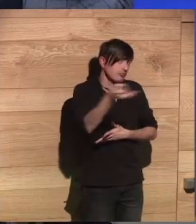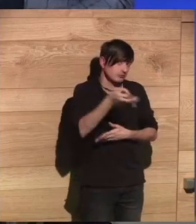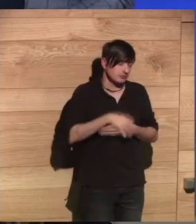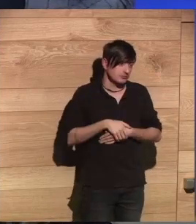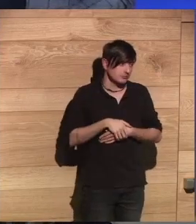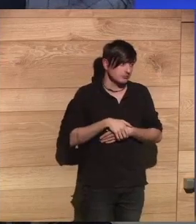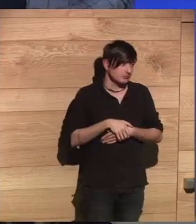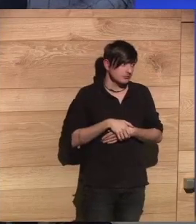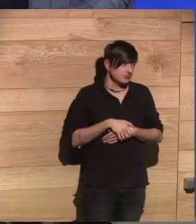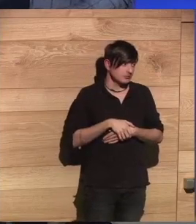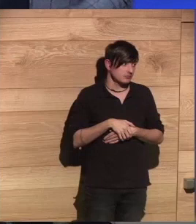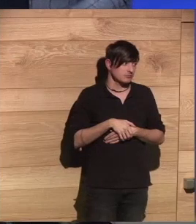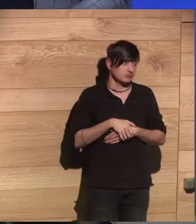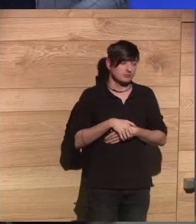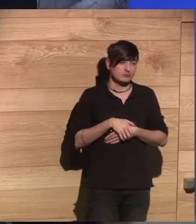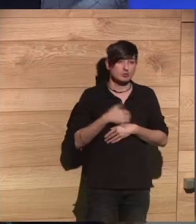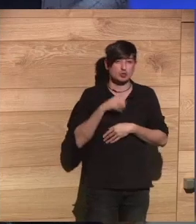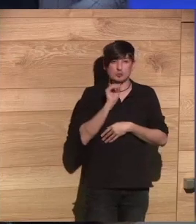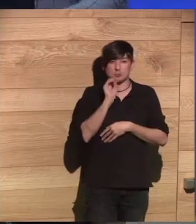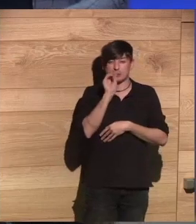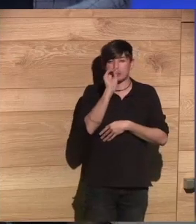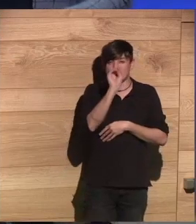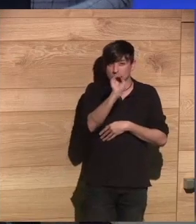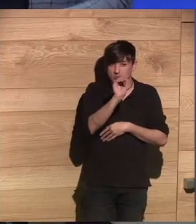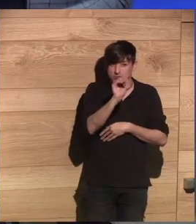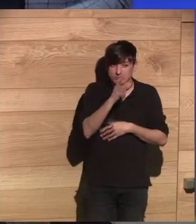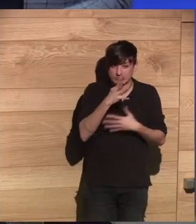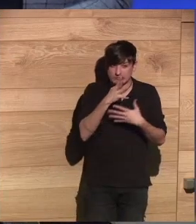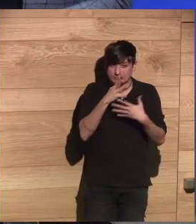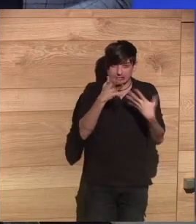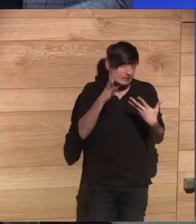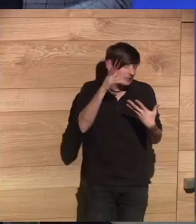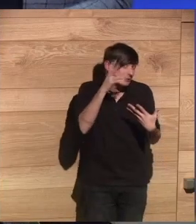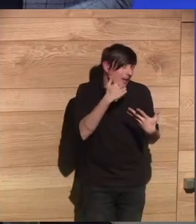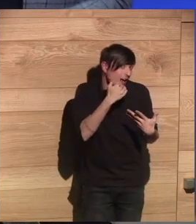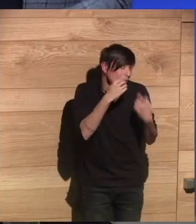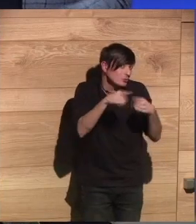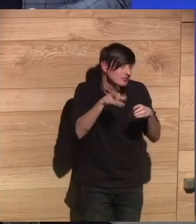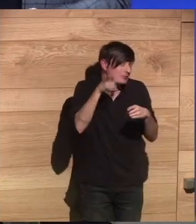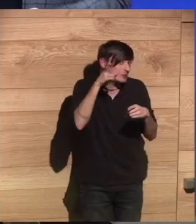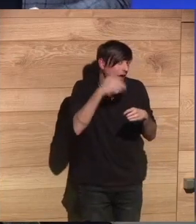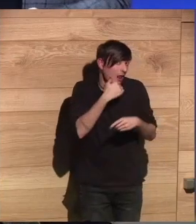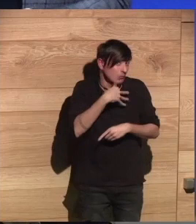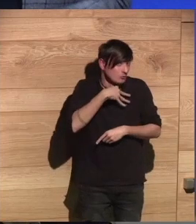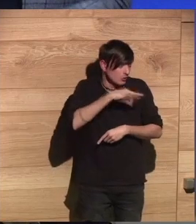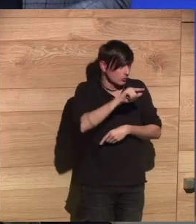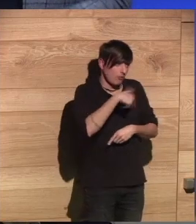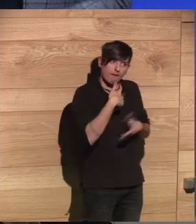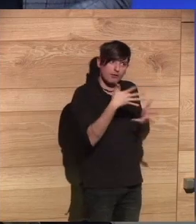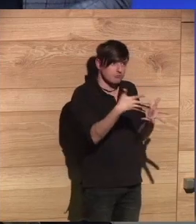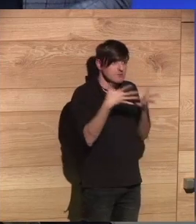además que si no vamos los cibernautas que están. Que si no vamos a ir un poquito de la música. A mí me